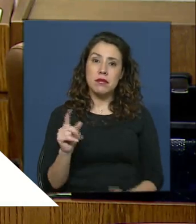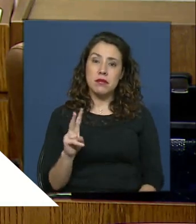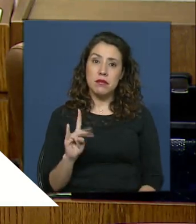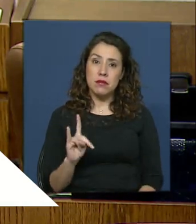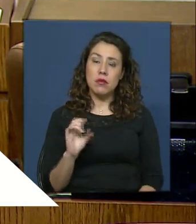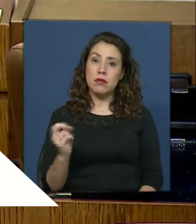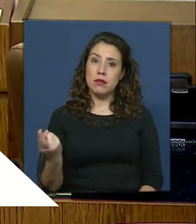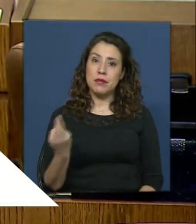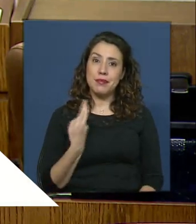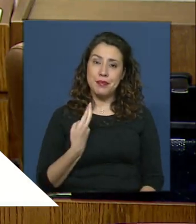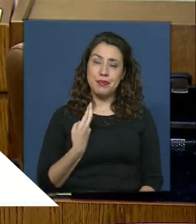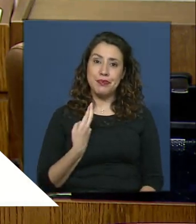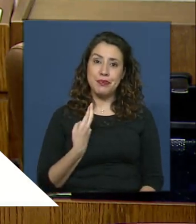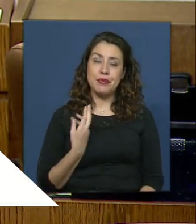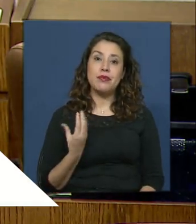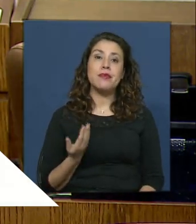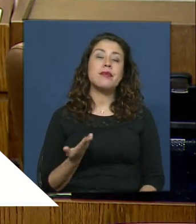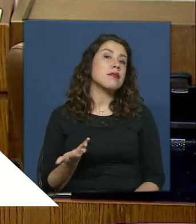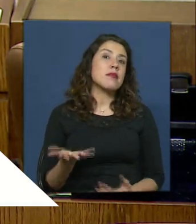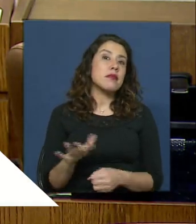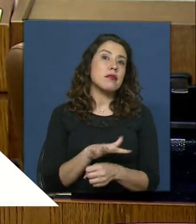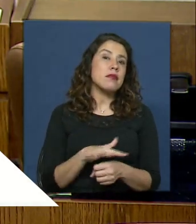pueda responder qué situación